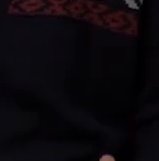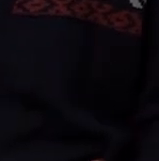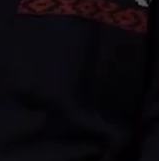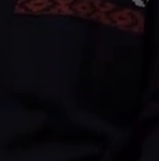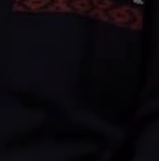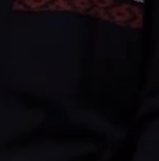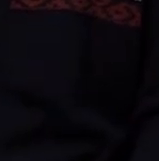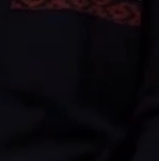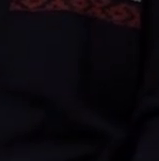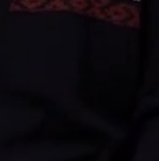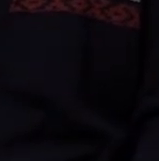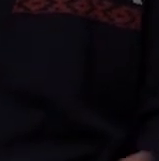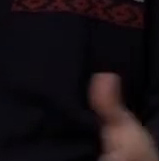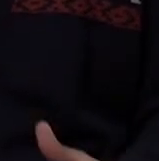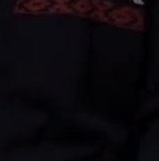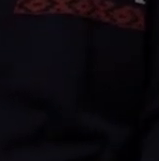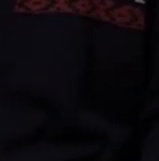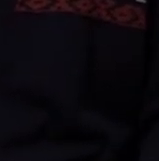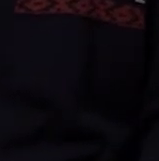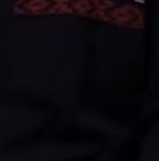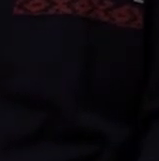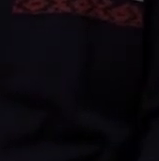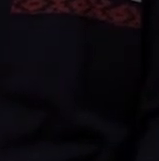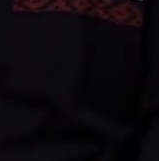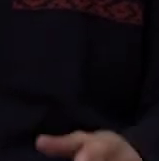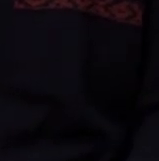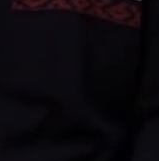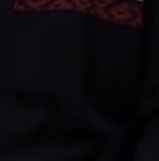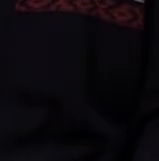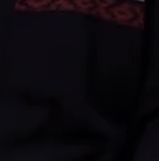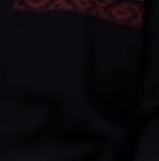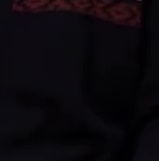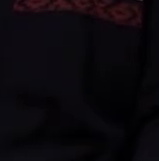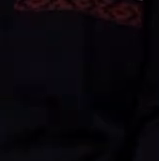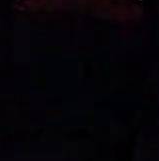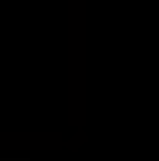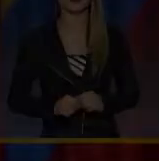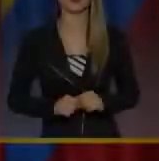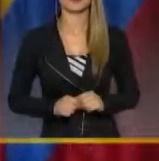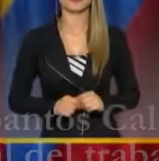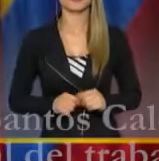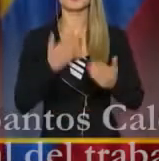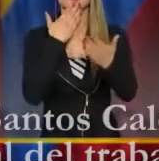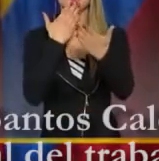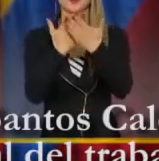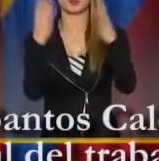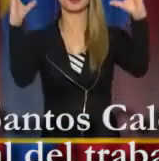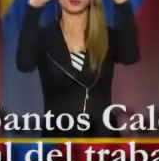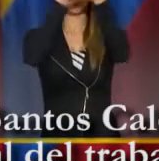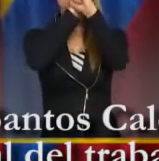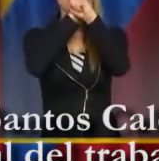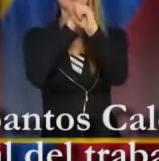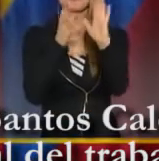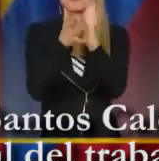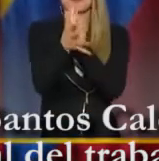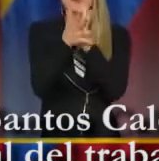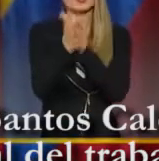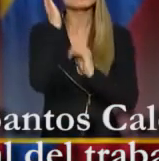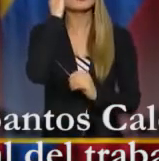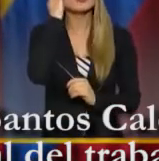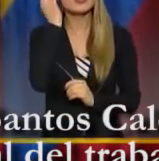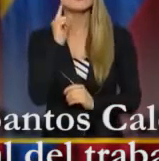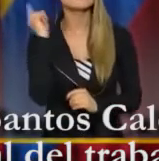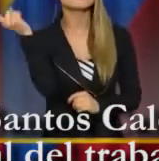sometidas millones de personas en el país, que cambian su fuerza de trabajo por miseria y hambre. Buenas noches. Sé que el tema del empleo es